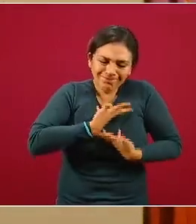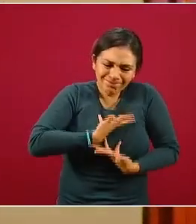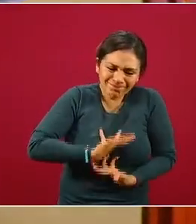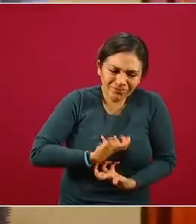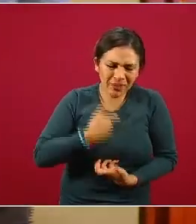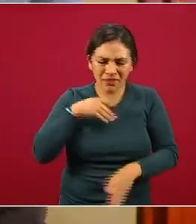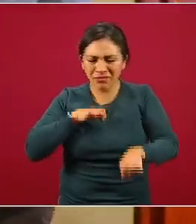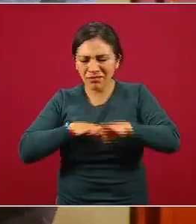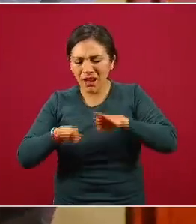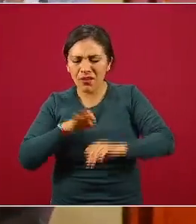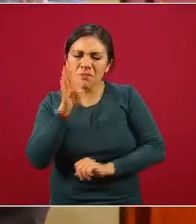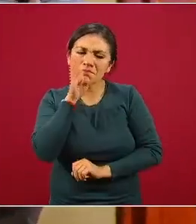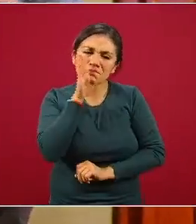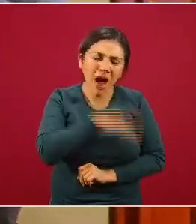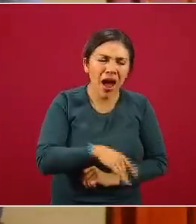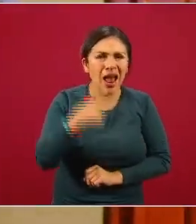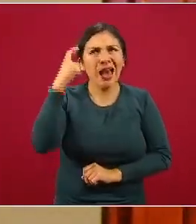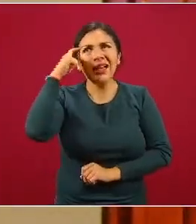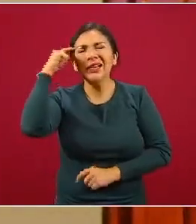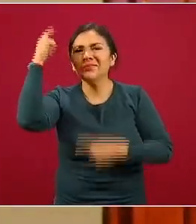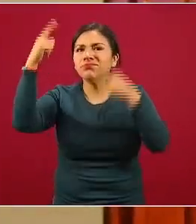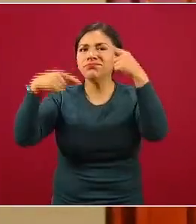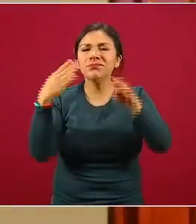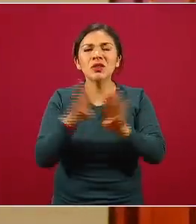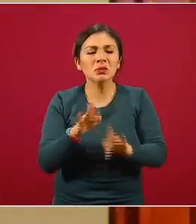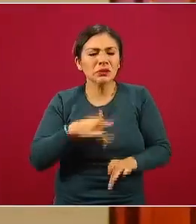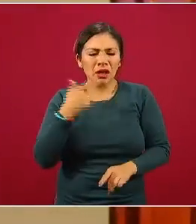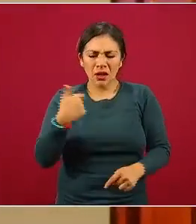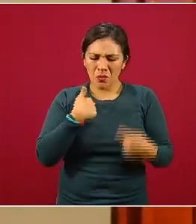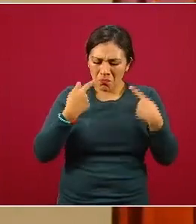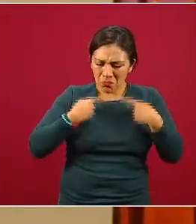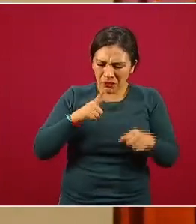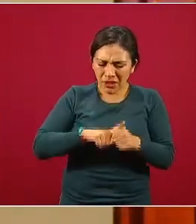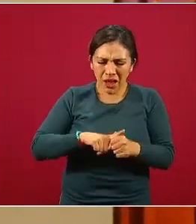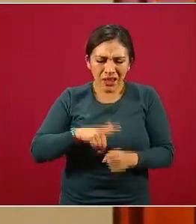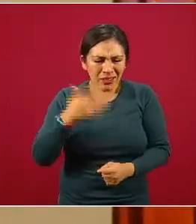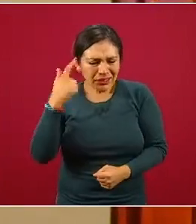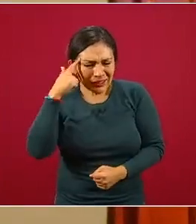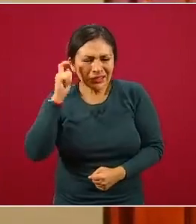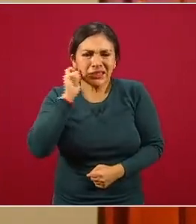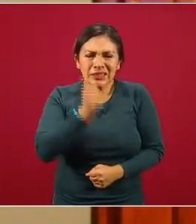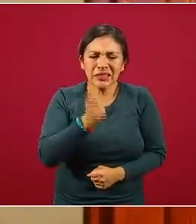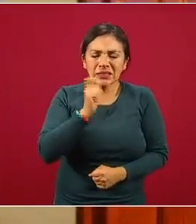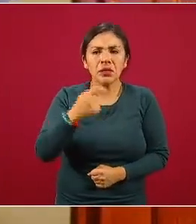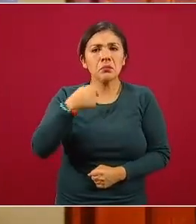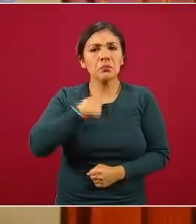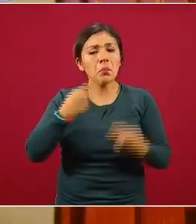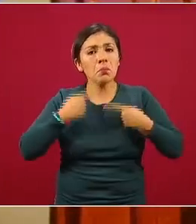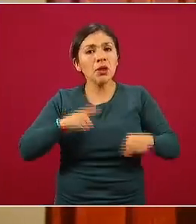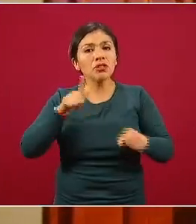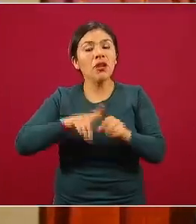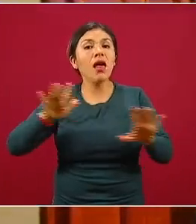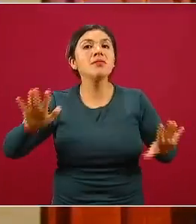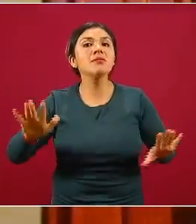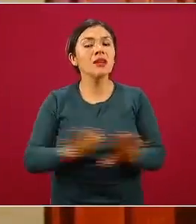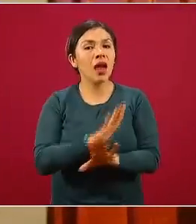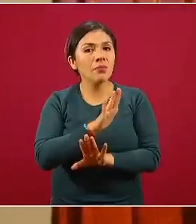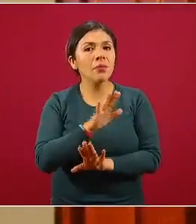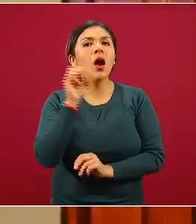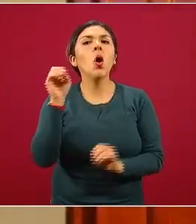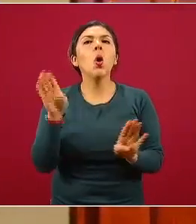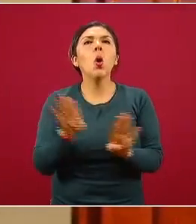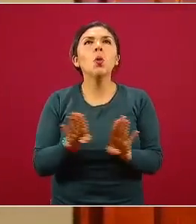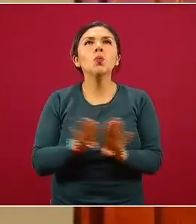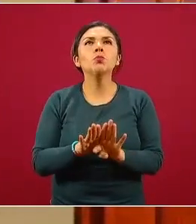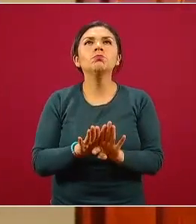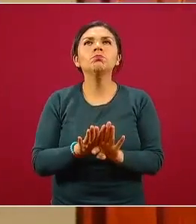con su trabajo, empieza a haber una dimensión de lo que llamamos despersonalización, que puede ser un cambio en la conducta un poco